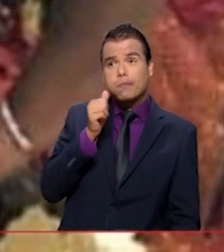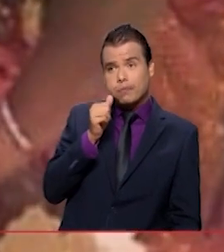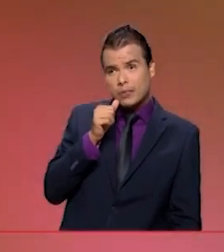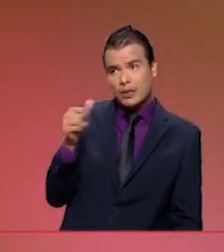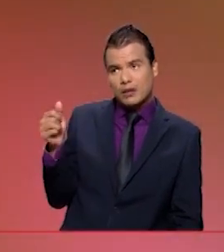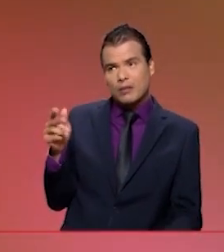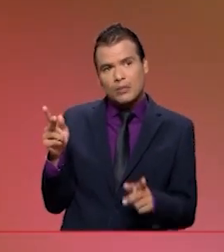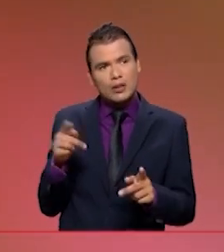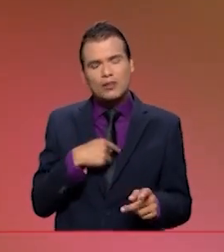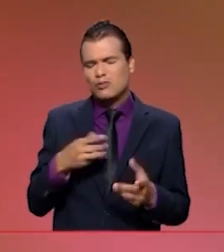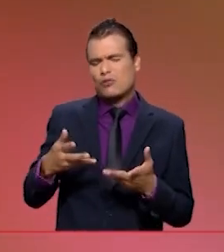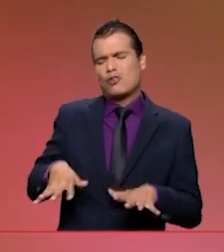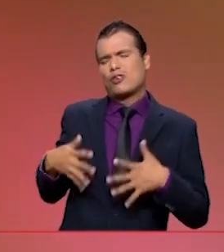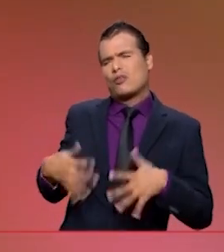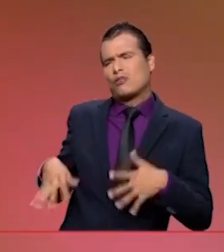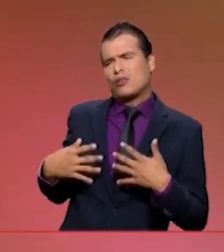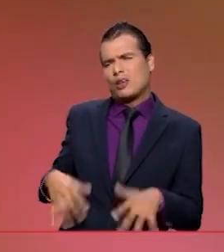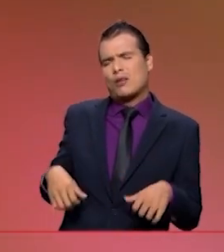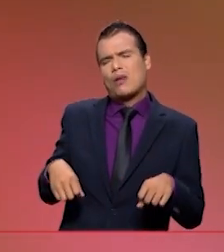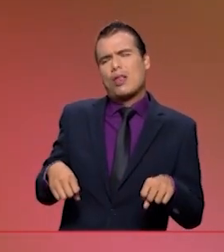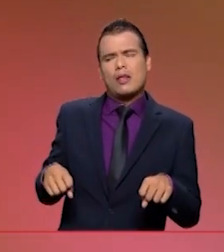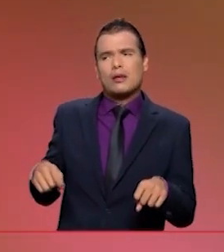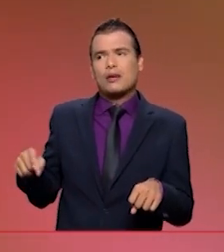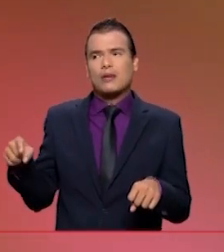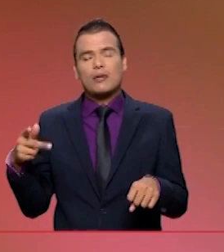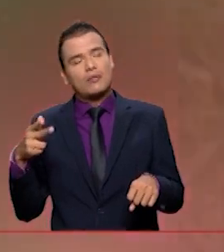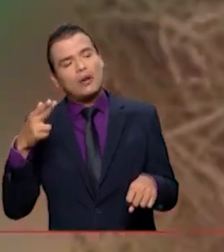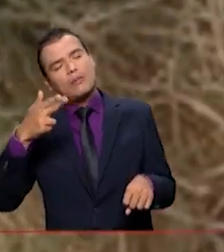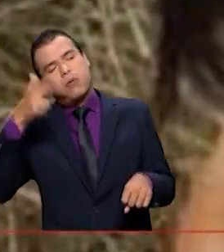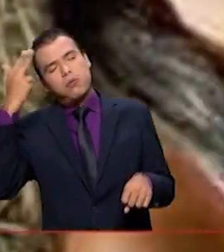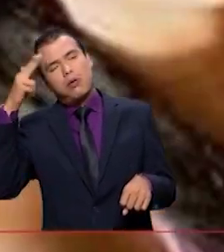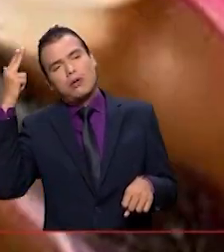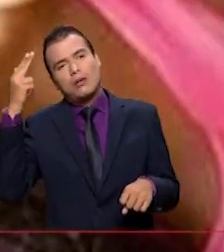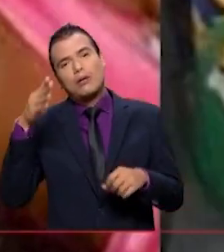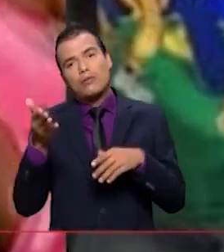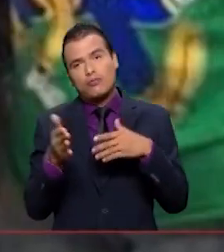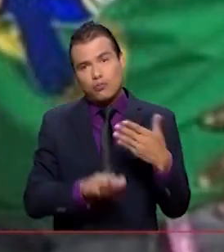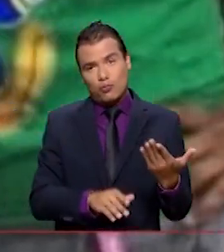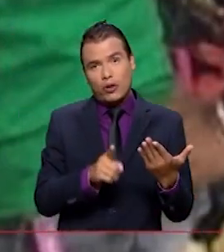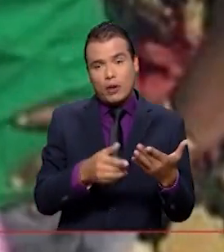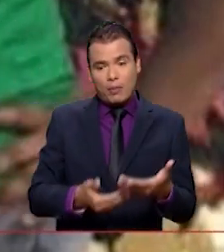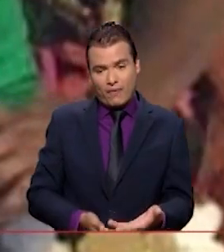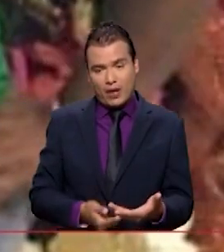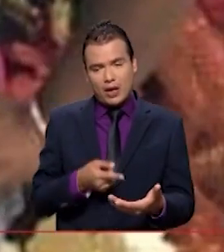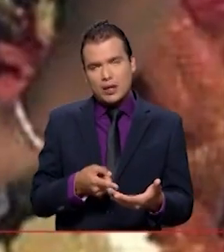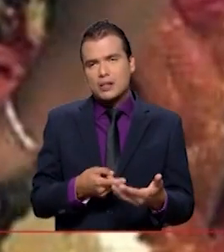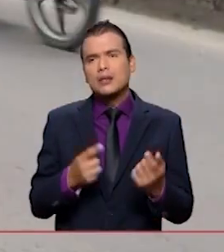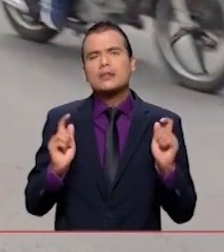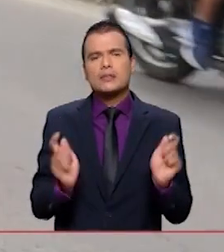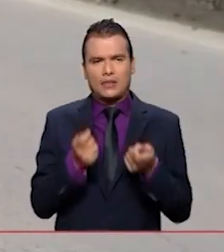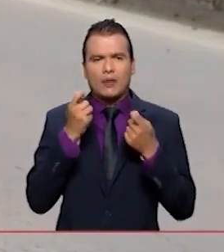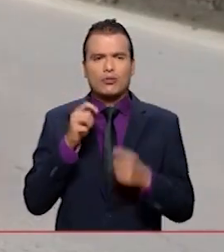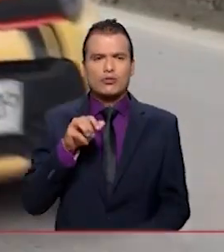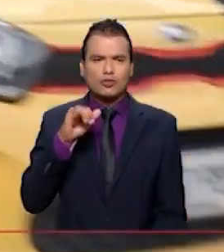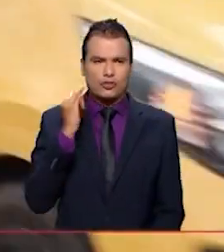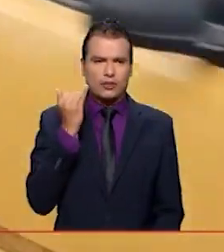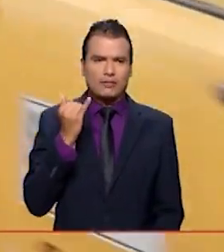aunque los médicos no lograron salvarle la vida a ella, pues sí pudieron hacerlo con su bebé. Es la información que se